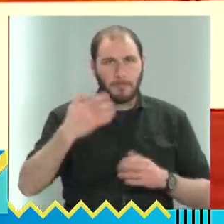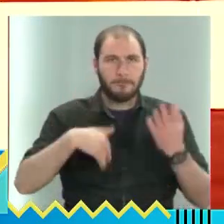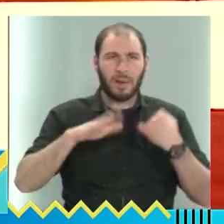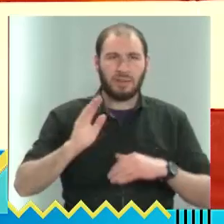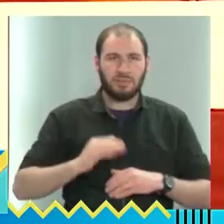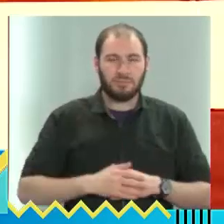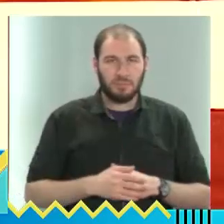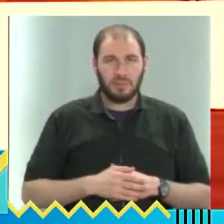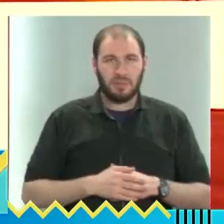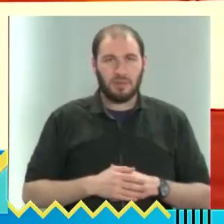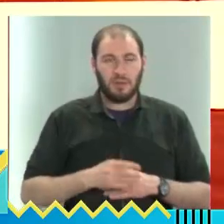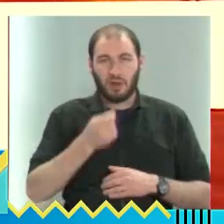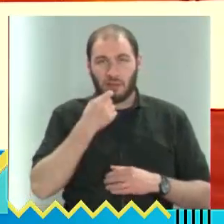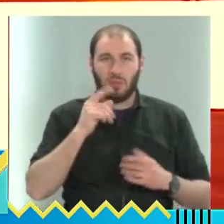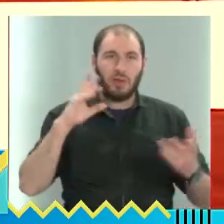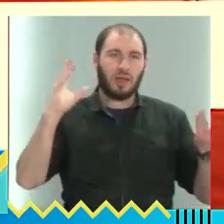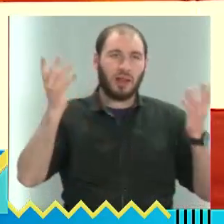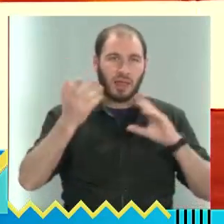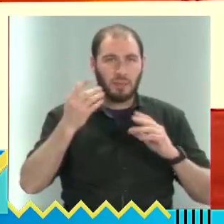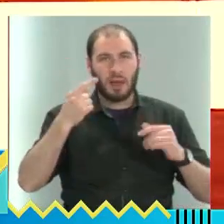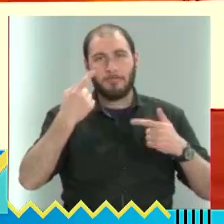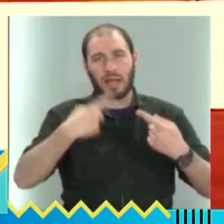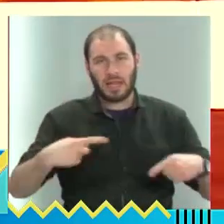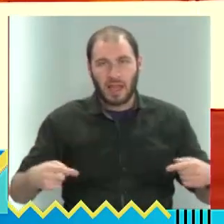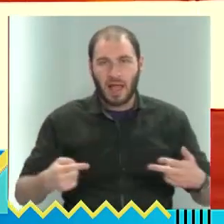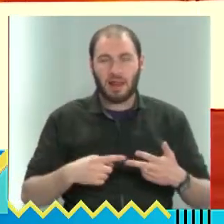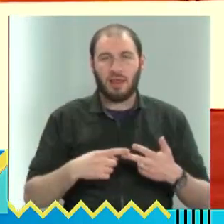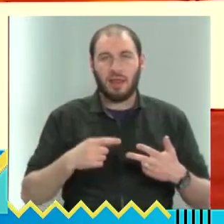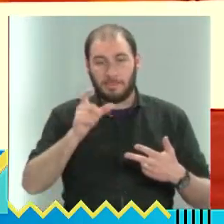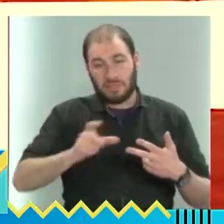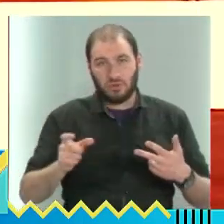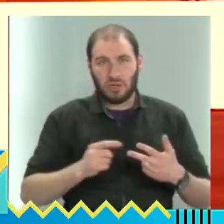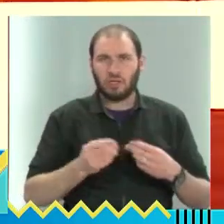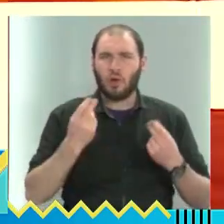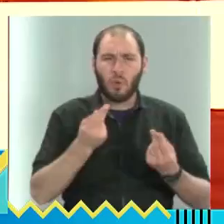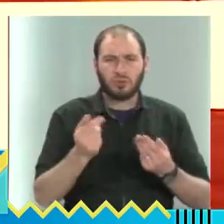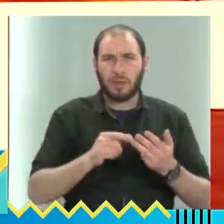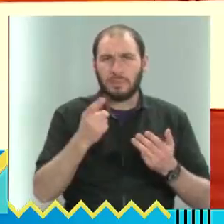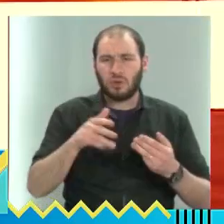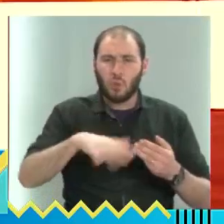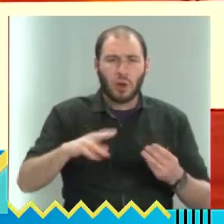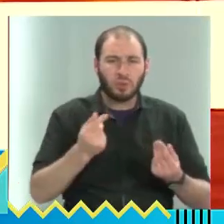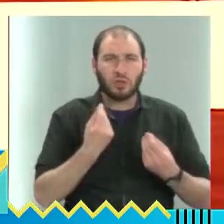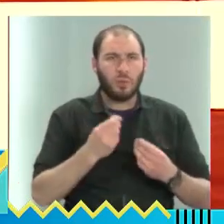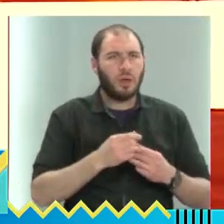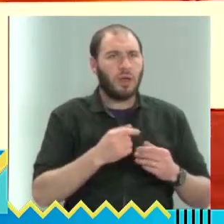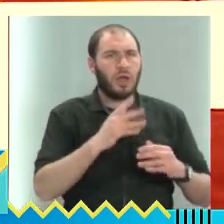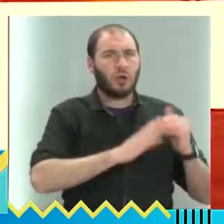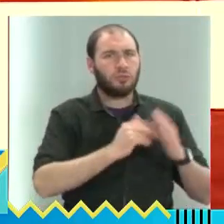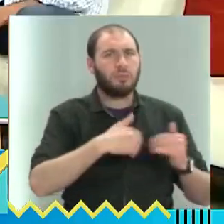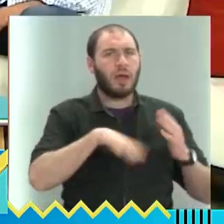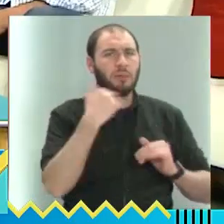en donde se tiene en cuenta el clima, los materiales, la gente, cómo usa la gente el espacio. ¿Cuáles son esas obras